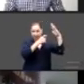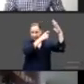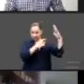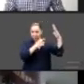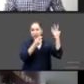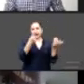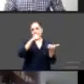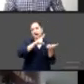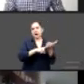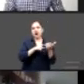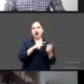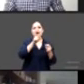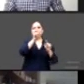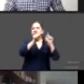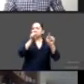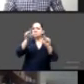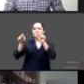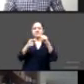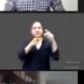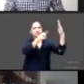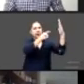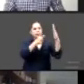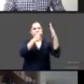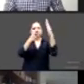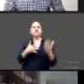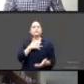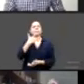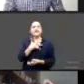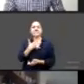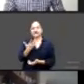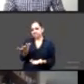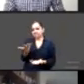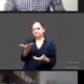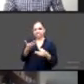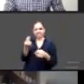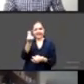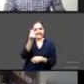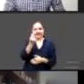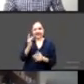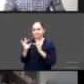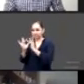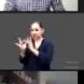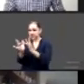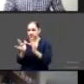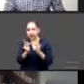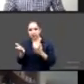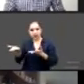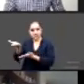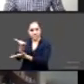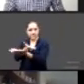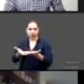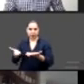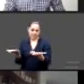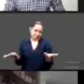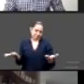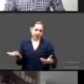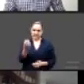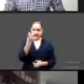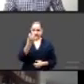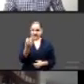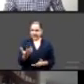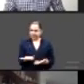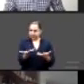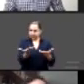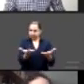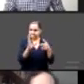de comunidad que se han estado haciendo. Y esta es la idea central que queremos dejarle desde nuestra